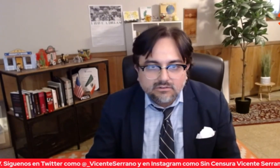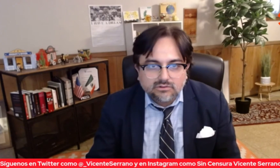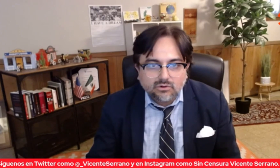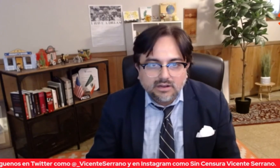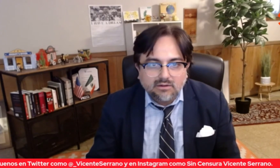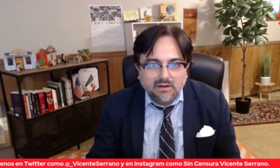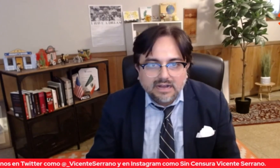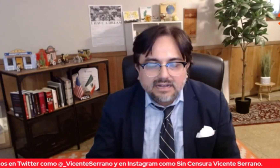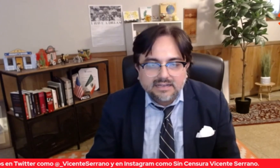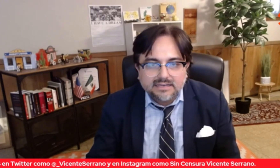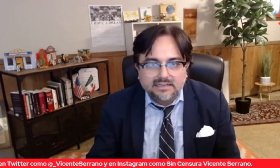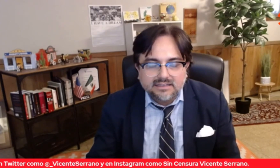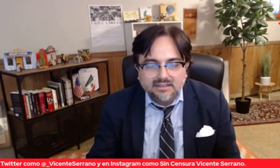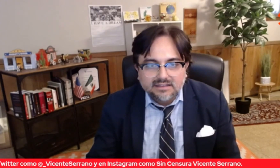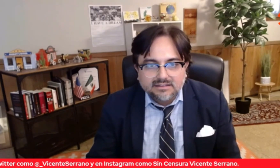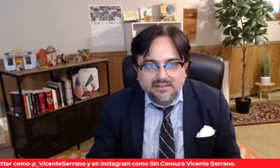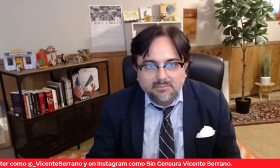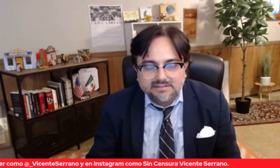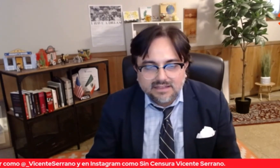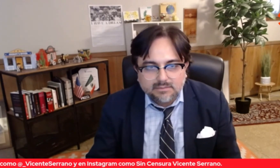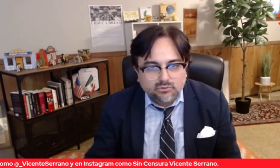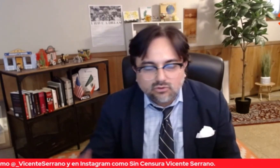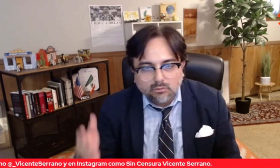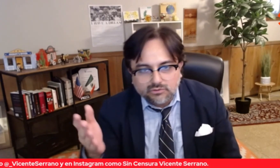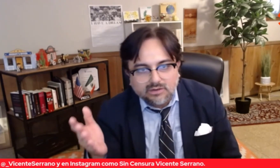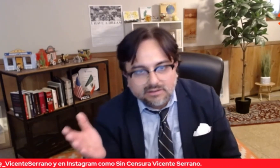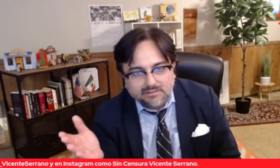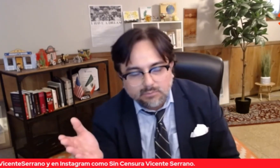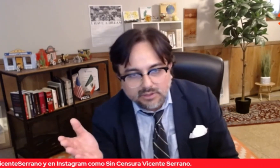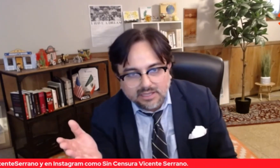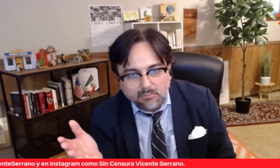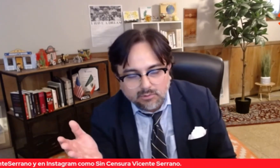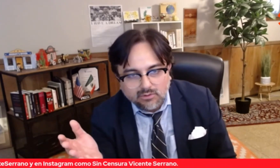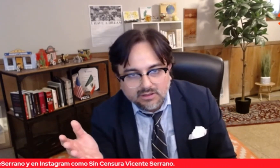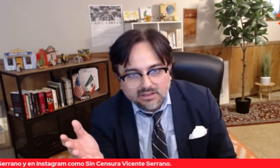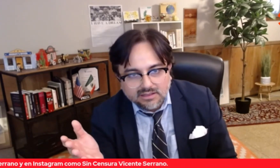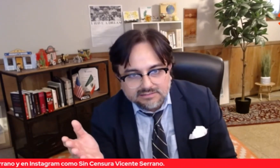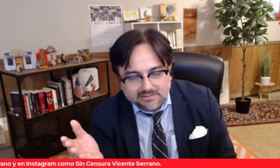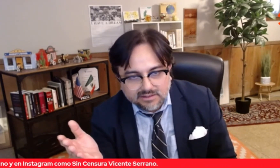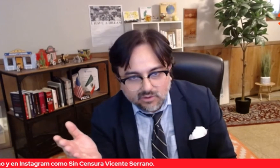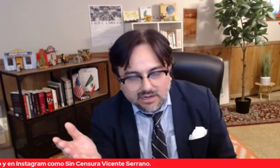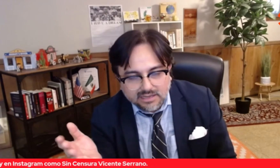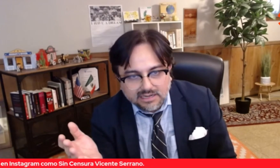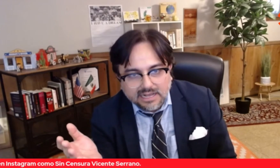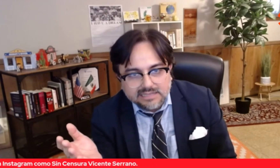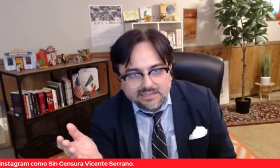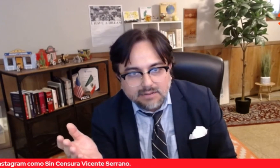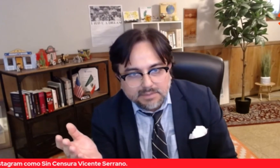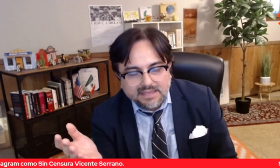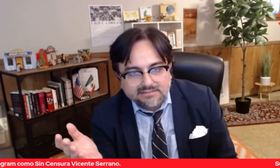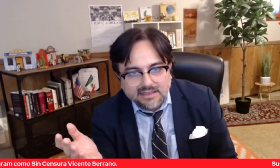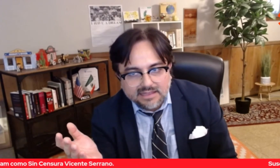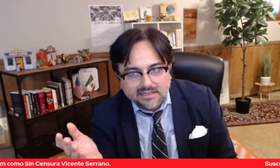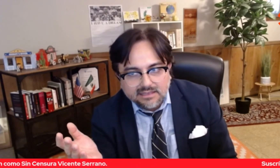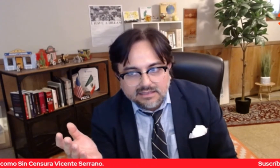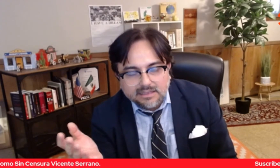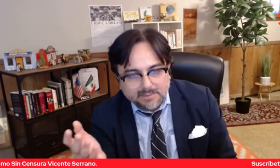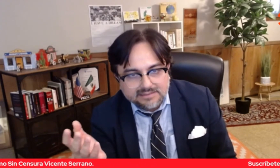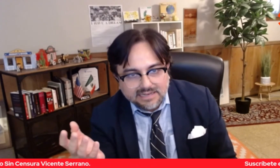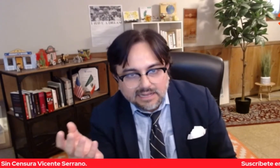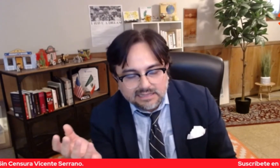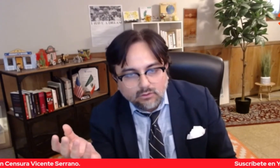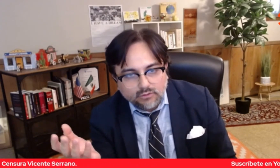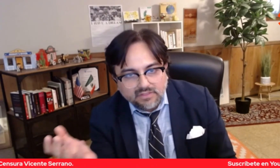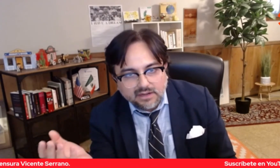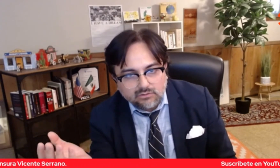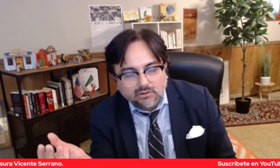fingir nuestro lenguaje ni tener más adeptos como sí lo hace, por ejemplo, esta señora a la que le encanta la payasada y que aparte